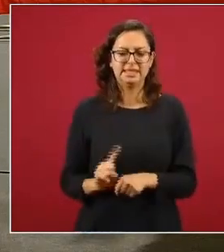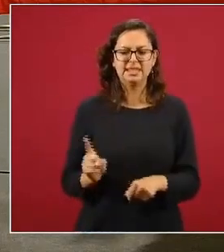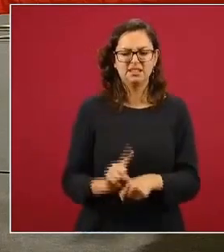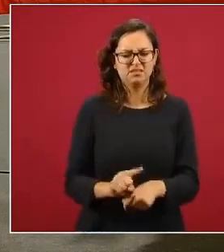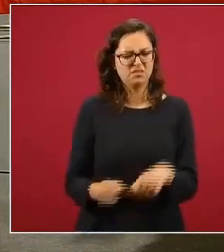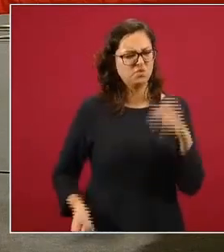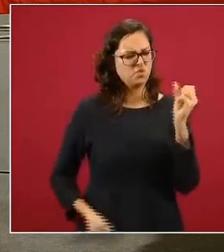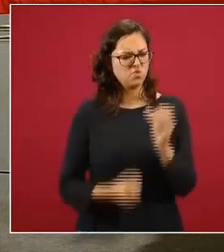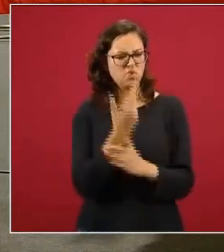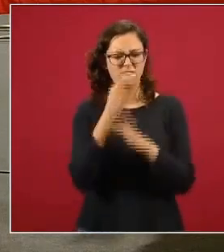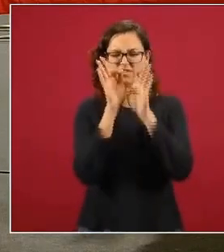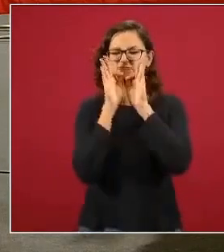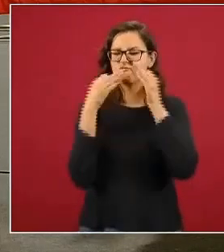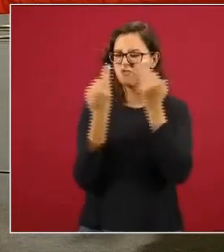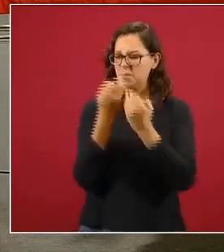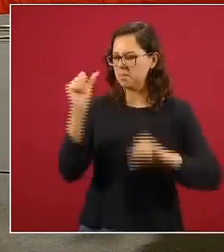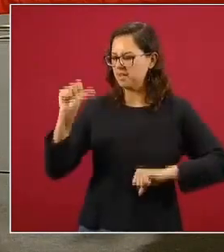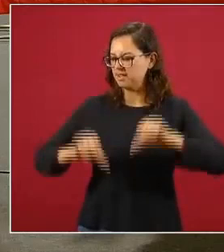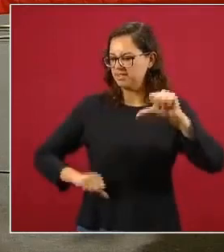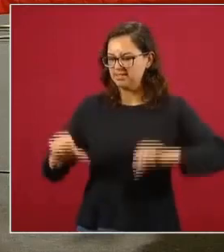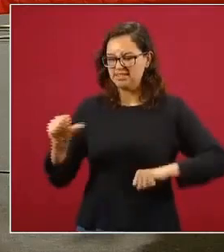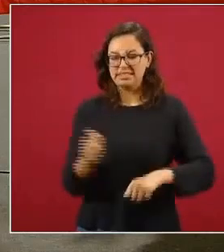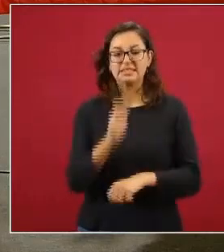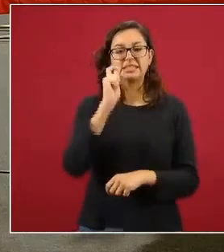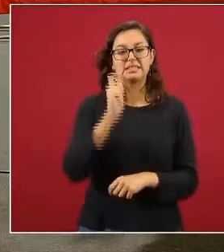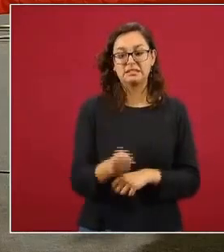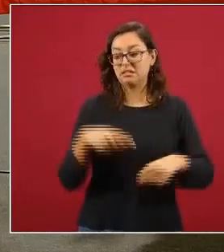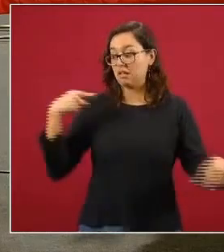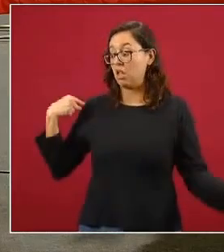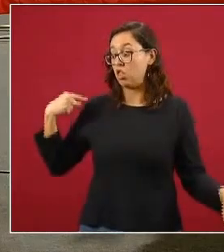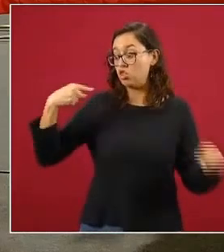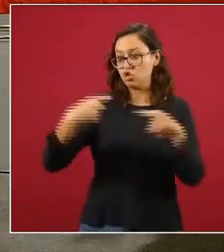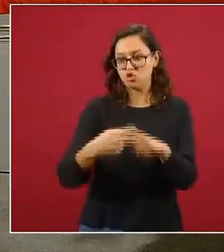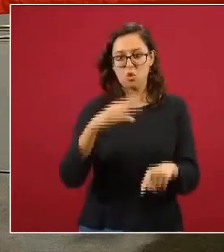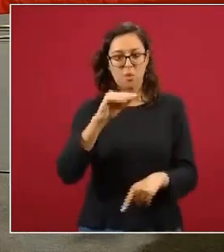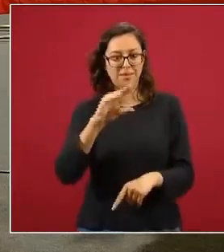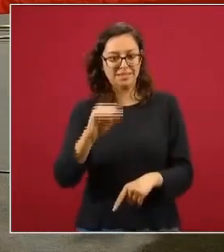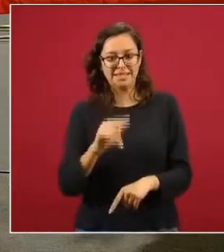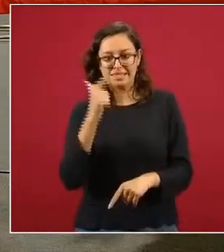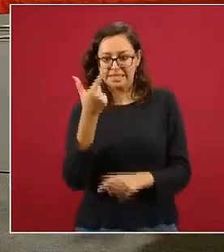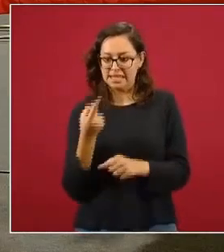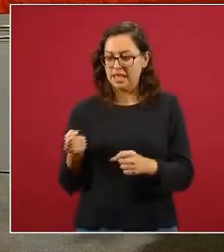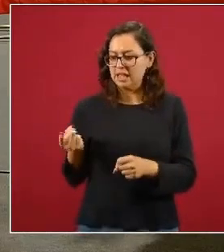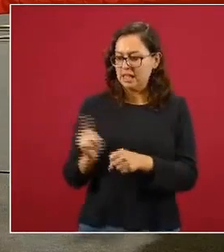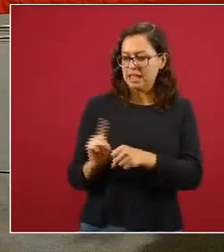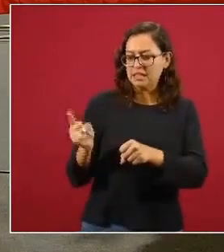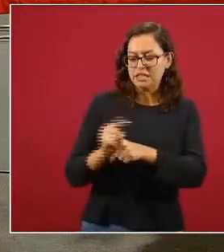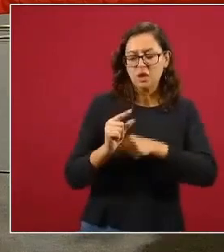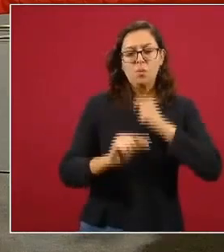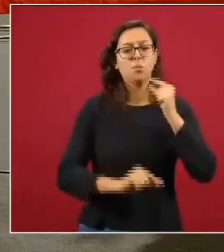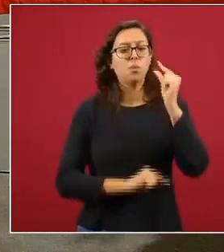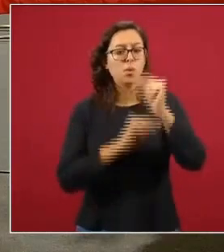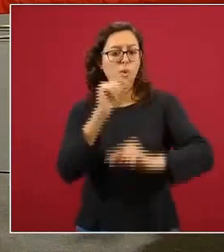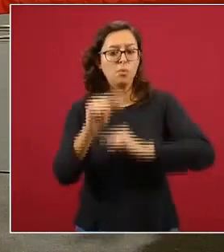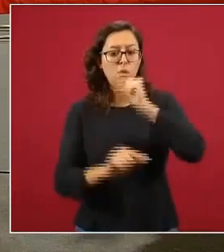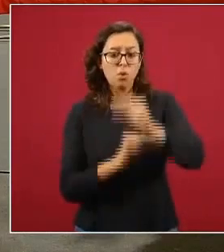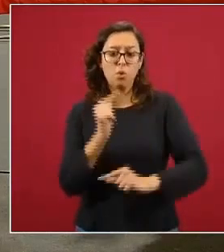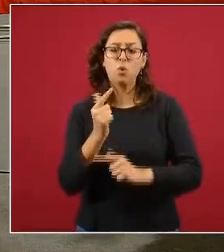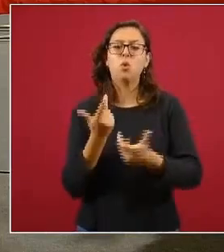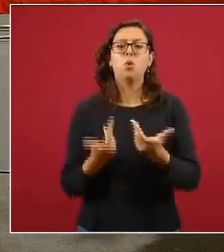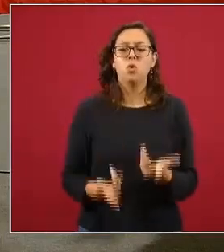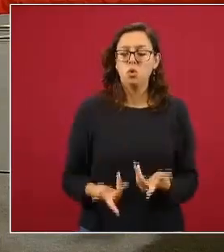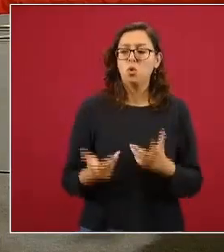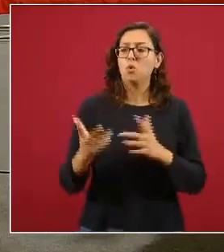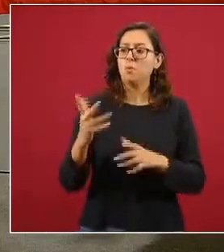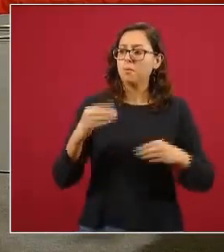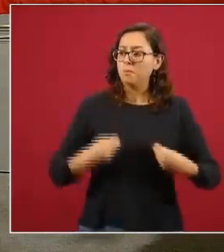nueva normalidad. Es este largo proceso, ya de 97 días, en el que hemos ido incorporando las actividades de la vida